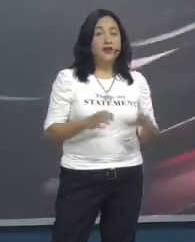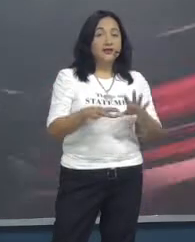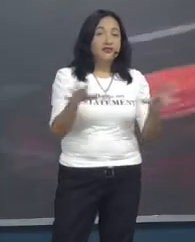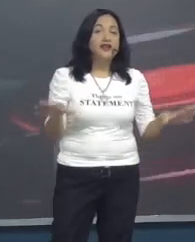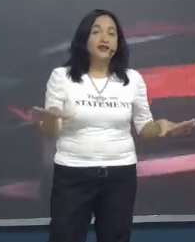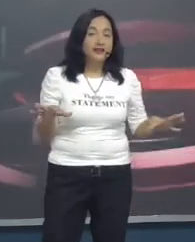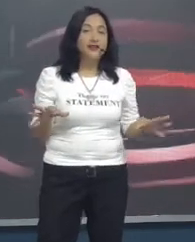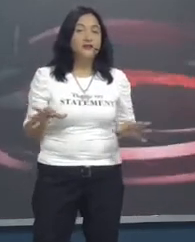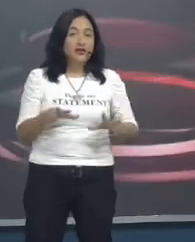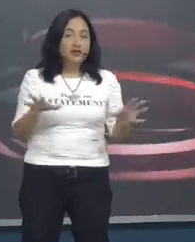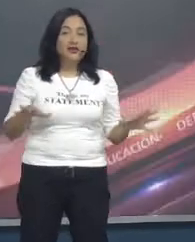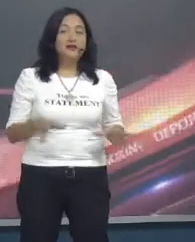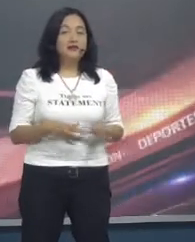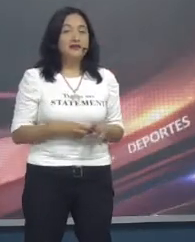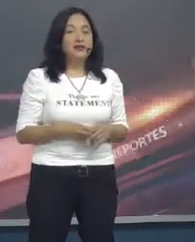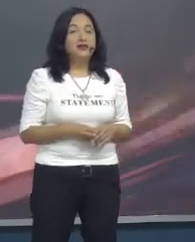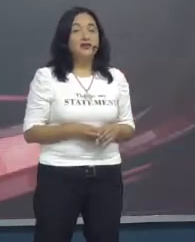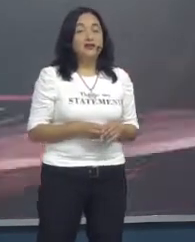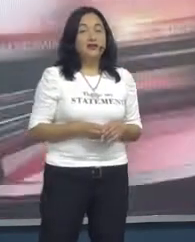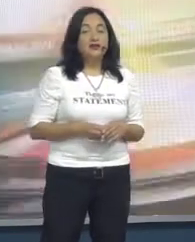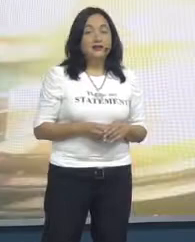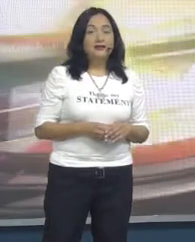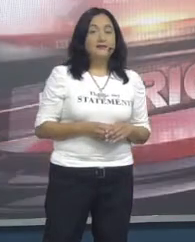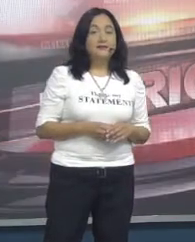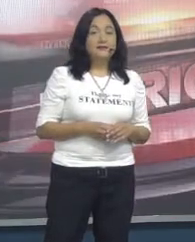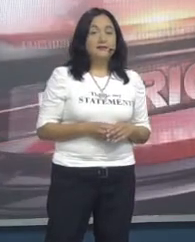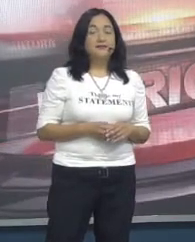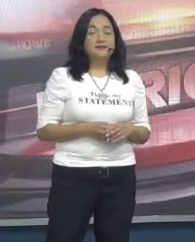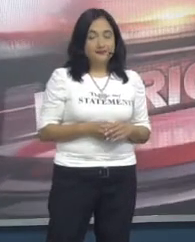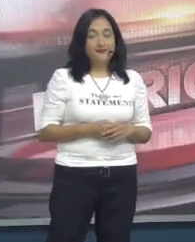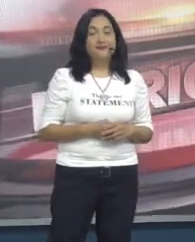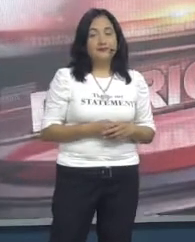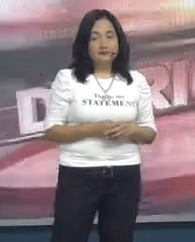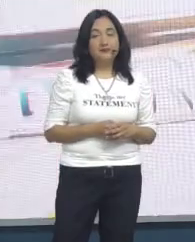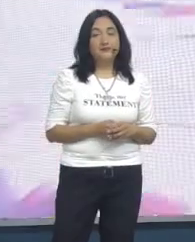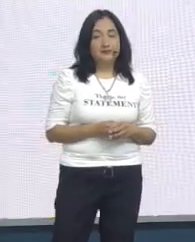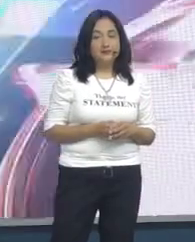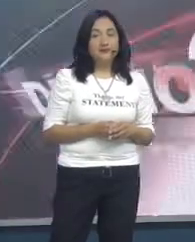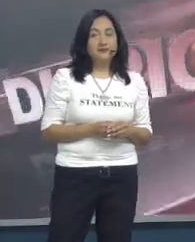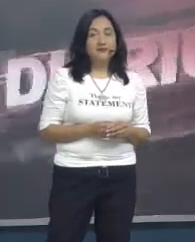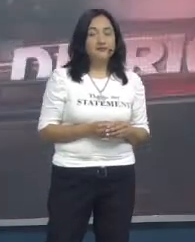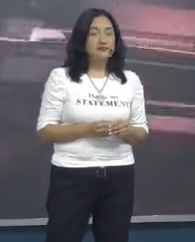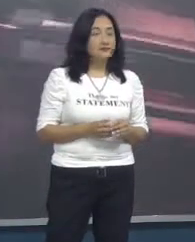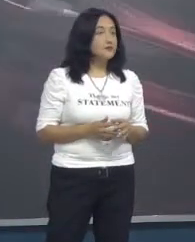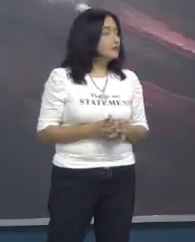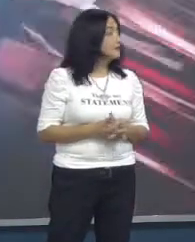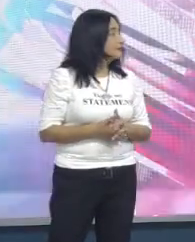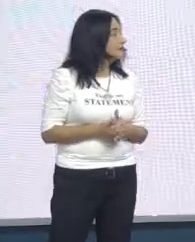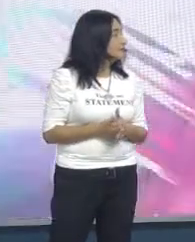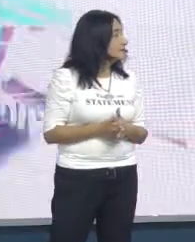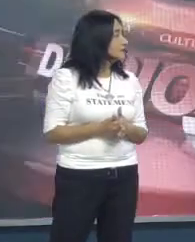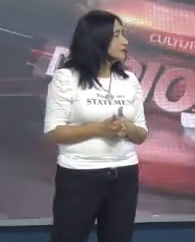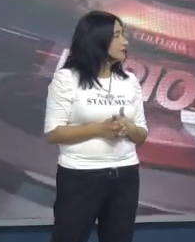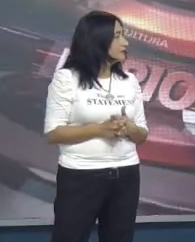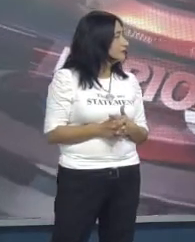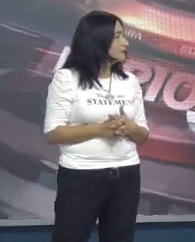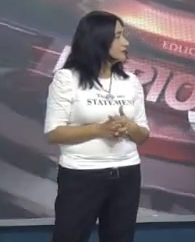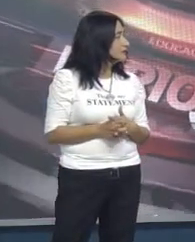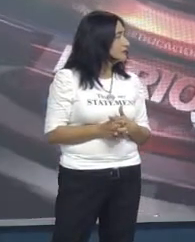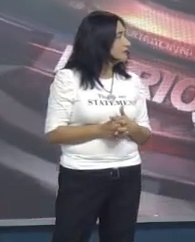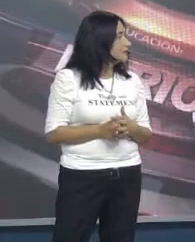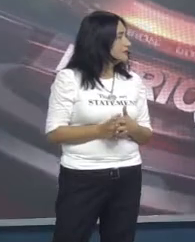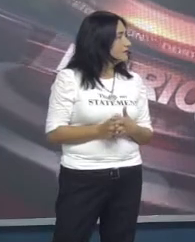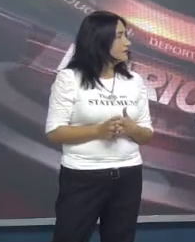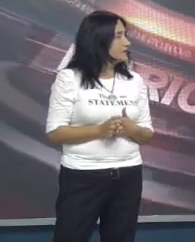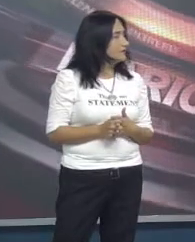los 40 frentes, digamos, de obra están trabajando. Claro, sí. ¿Tienen previsto algún departamento el día que